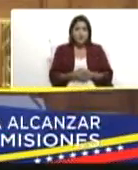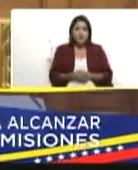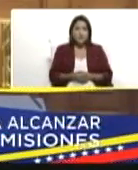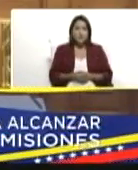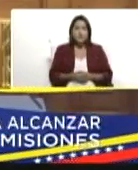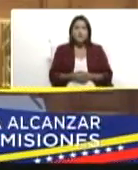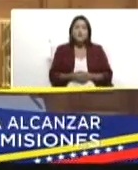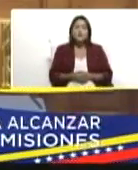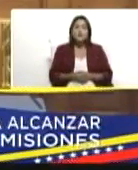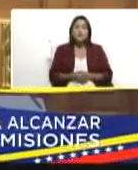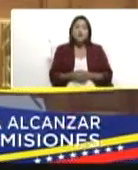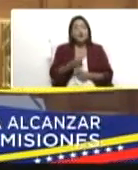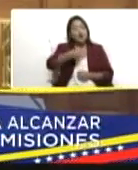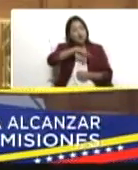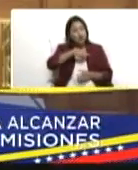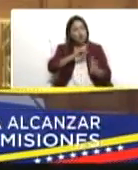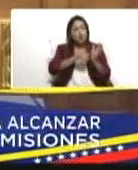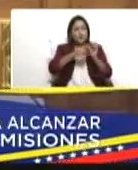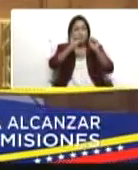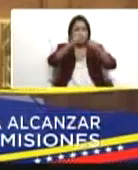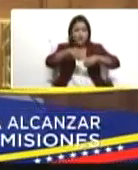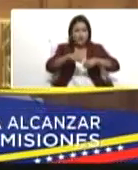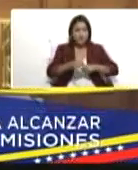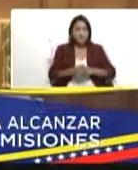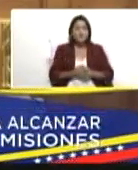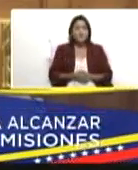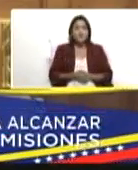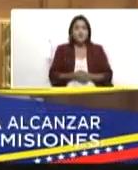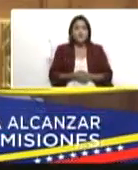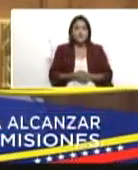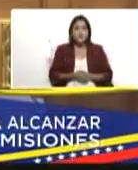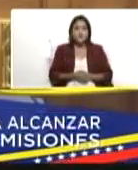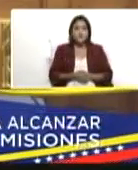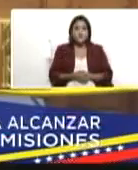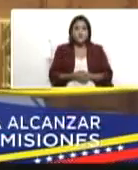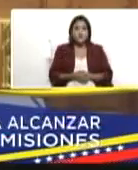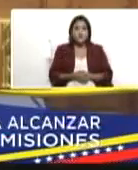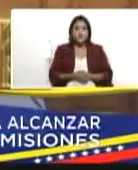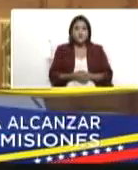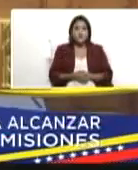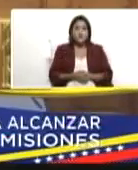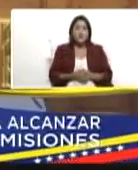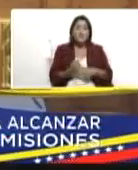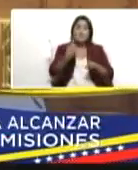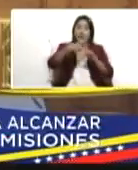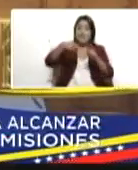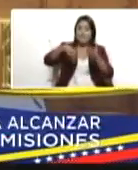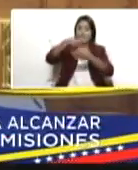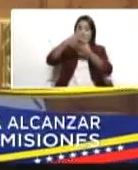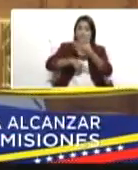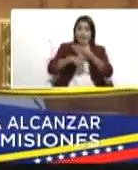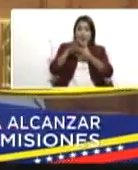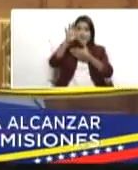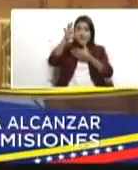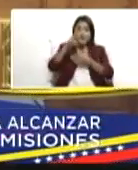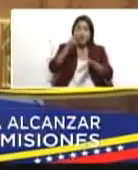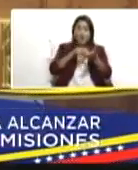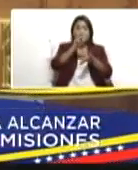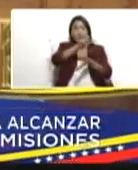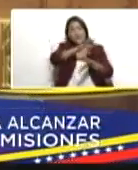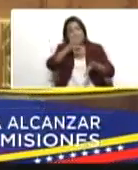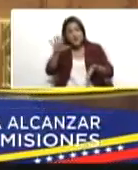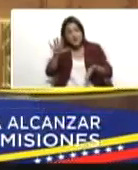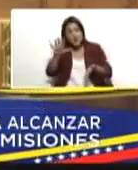las vamos a cumplir ahora el plan de la patria 2025